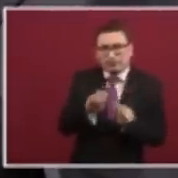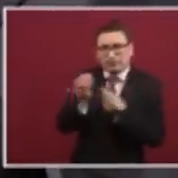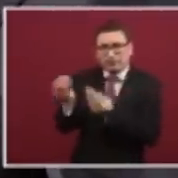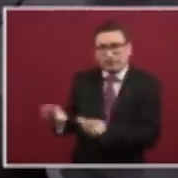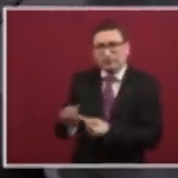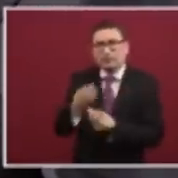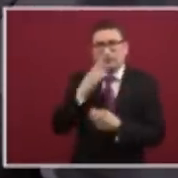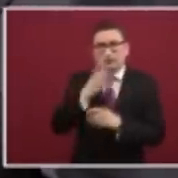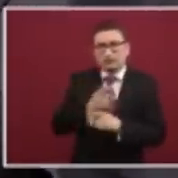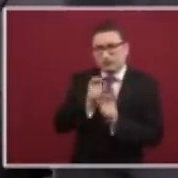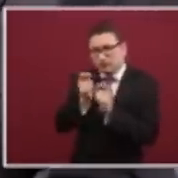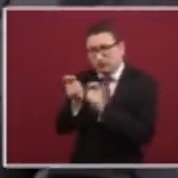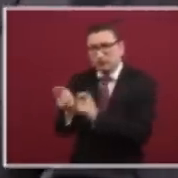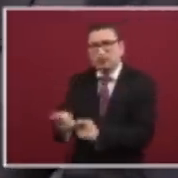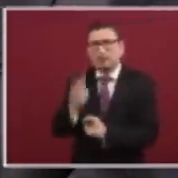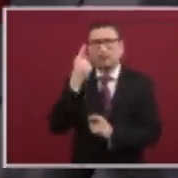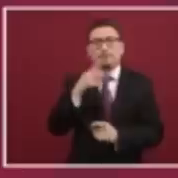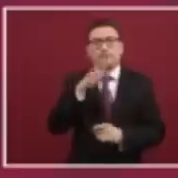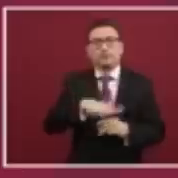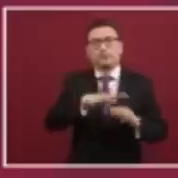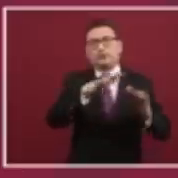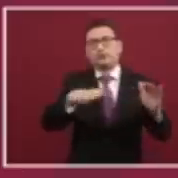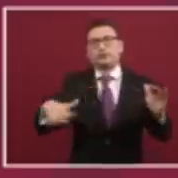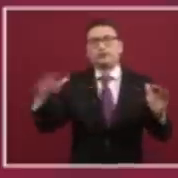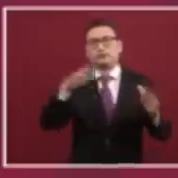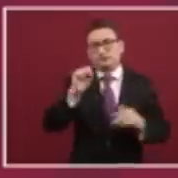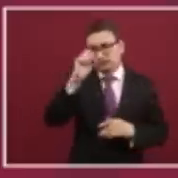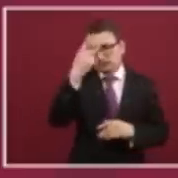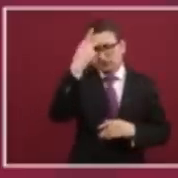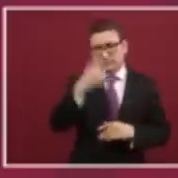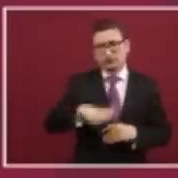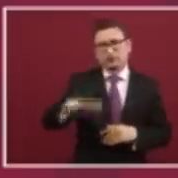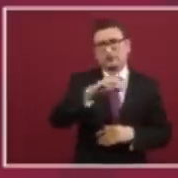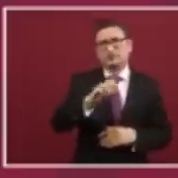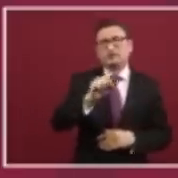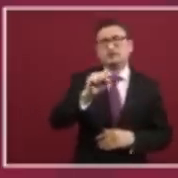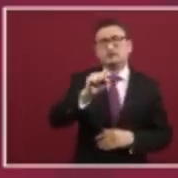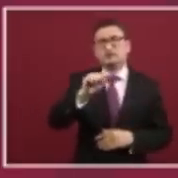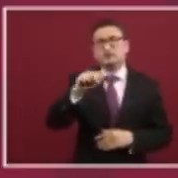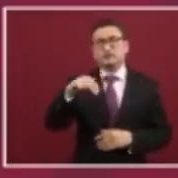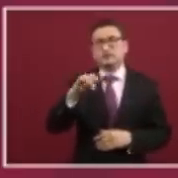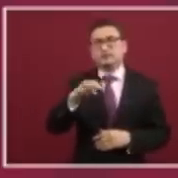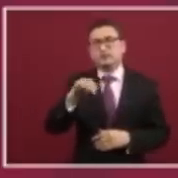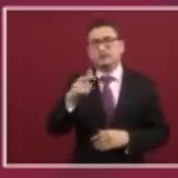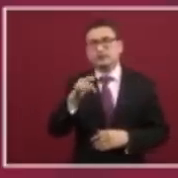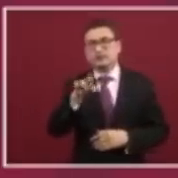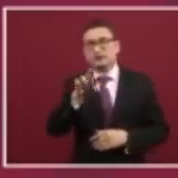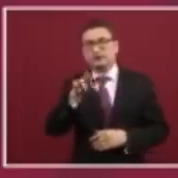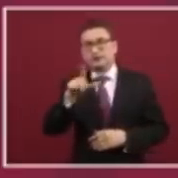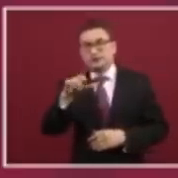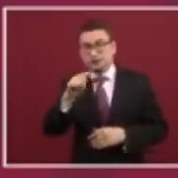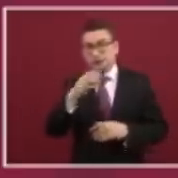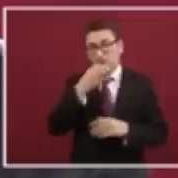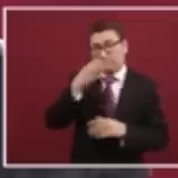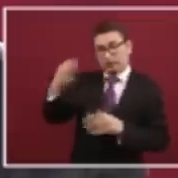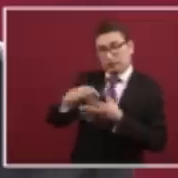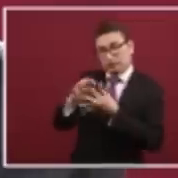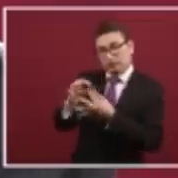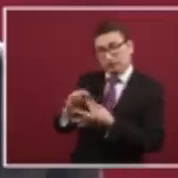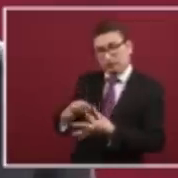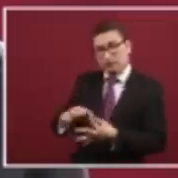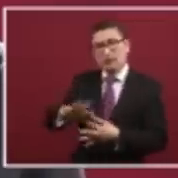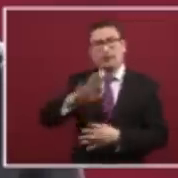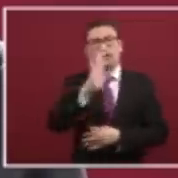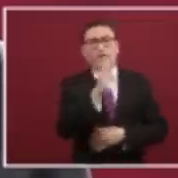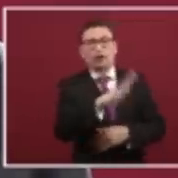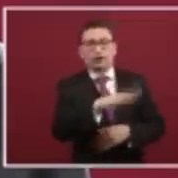de conservación en la Sierra de San Miguelito, en San Luis Potosí, ya terminé de exponerle y me dijo: pasó